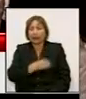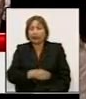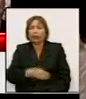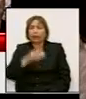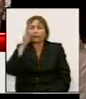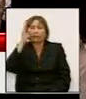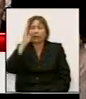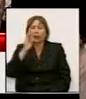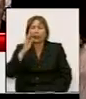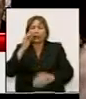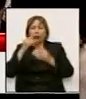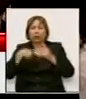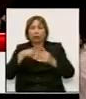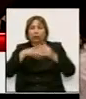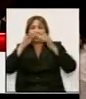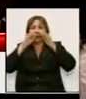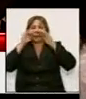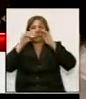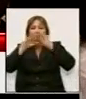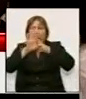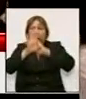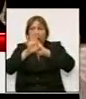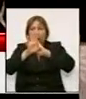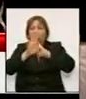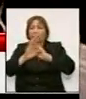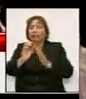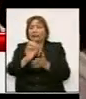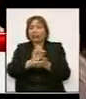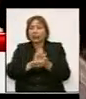Padre nuestro que estás en el cielo,